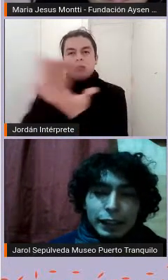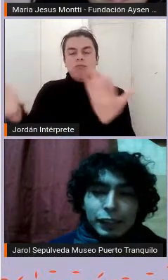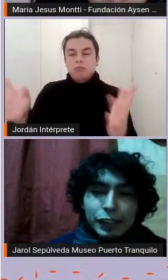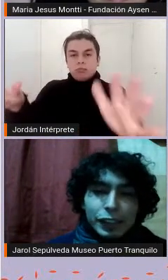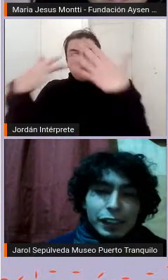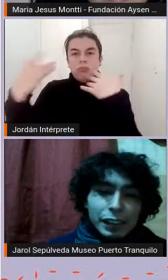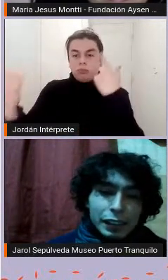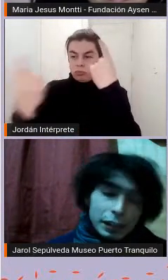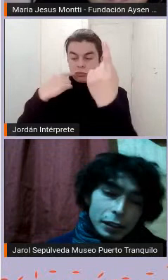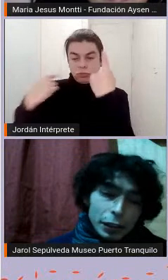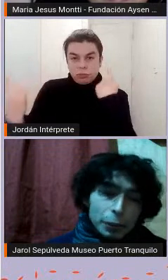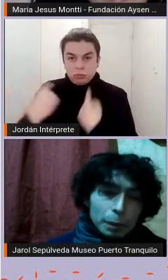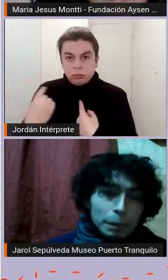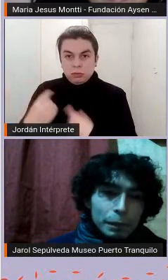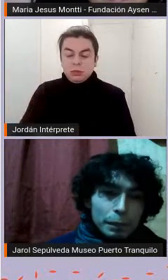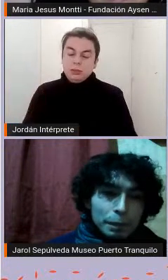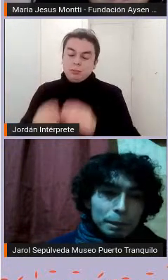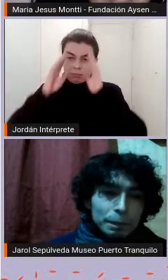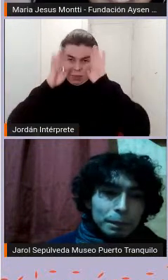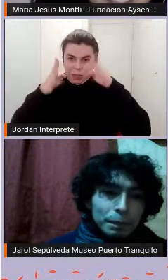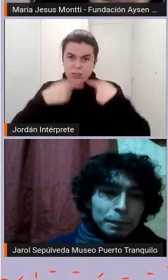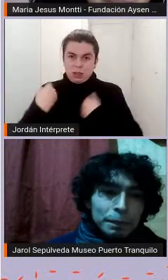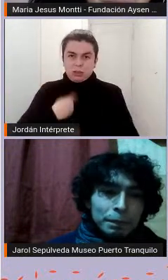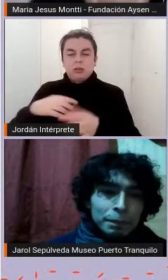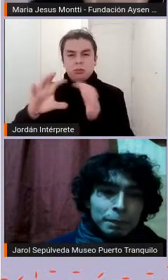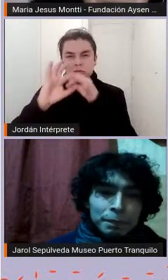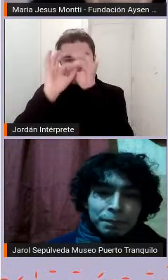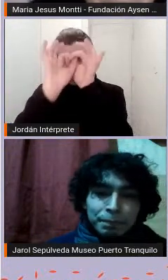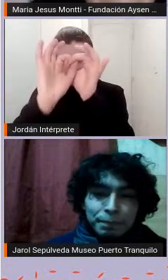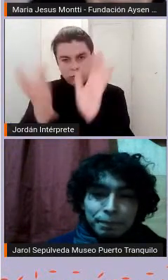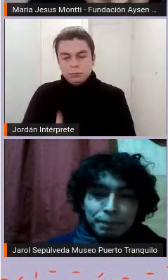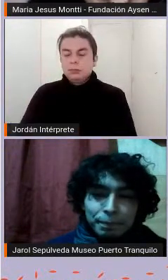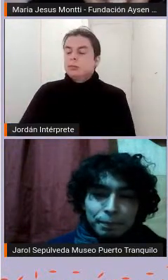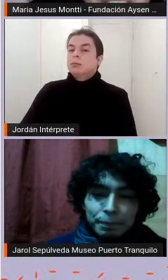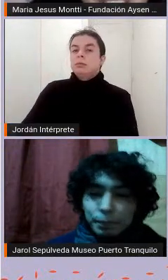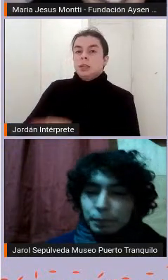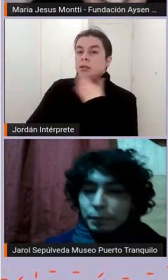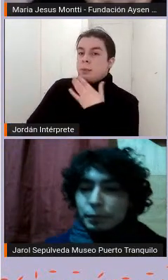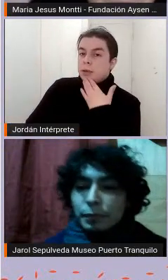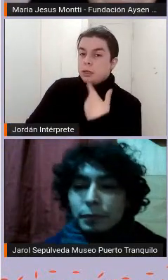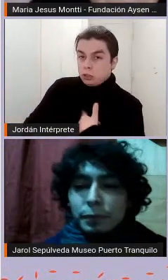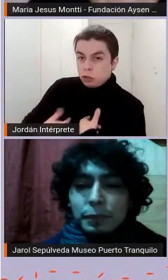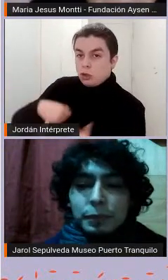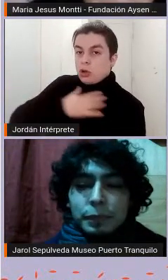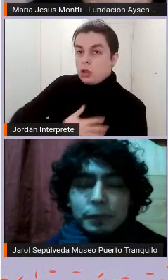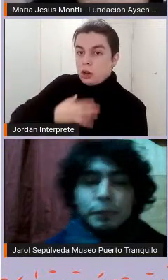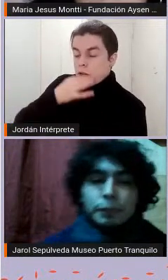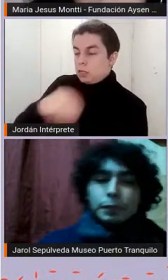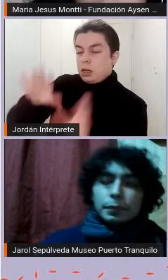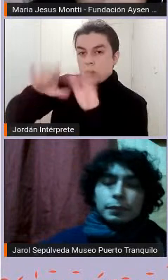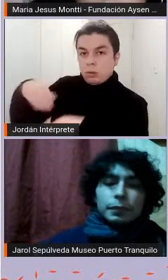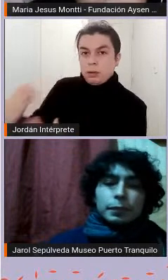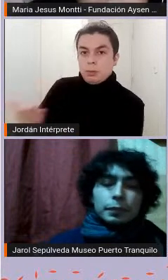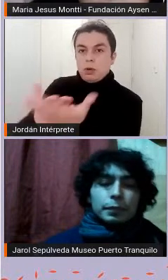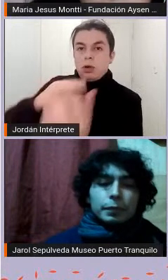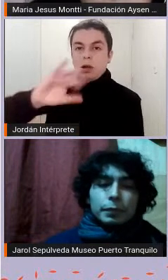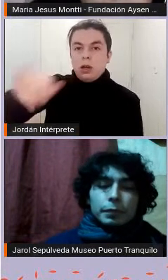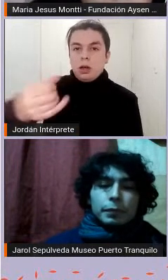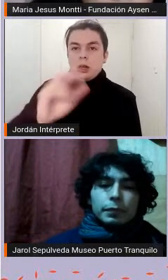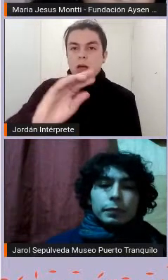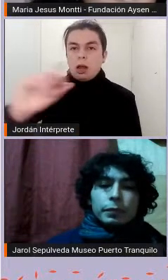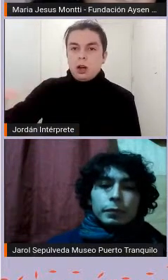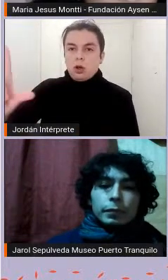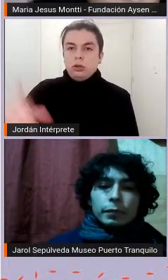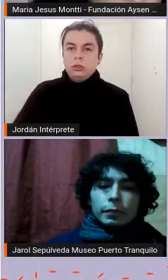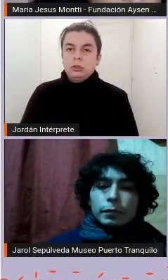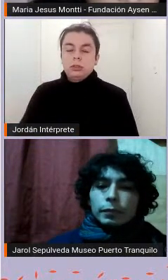de atención y eso. Sí, me sumo a las palabras de agradecimientos de Harold. Me gustaría también